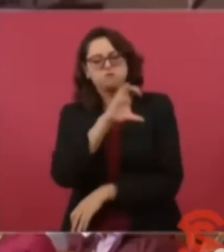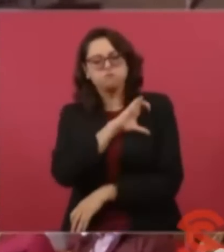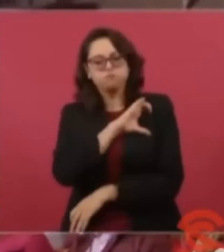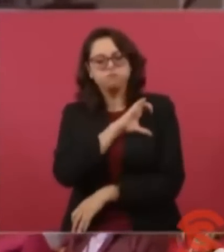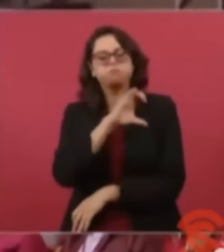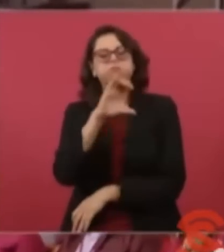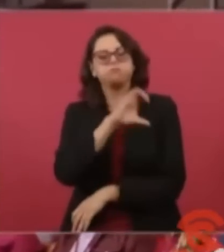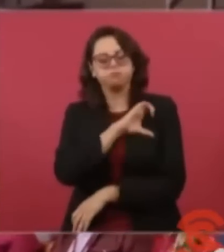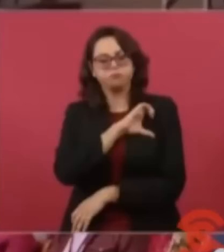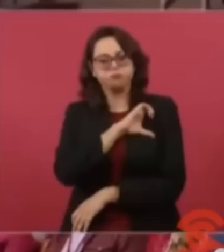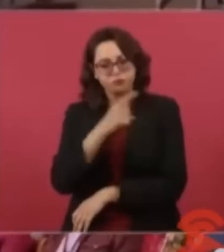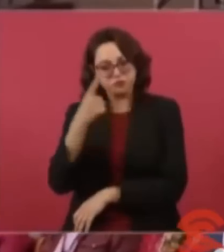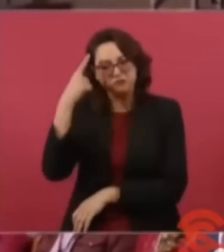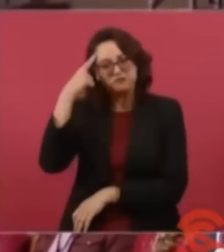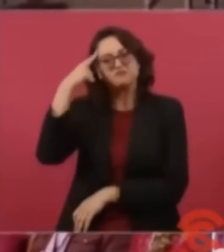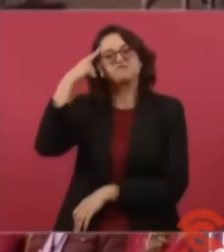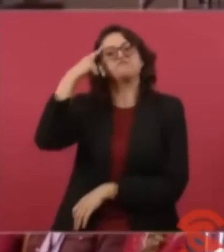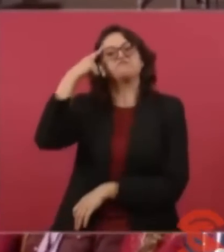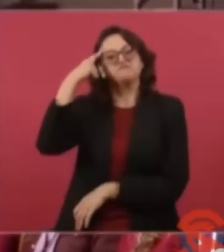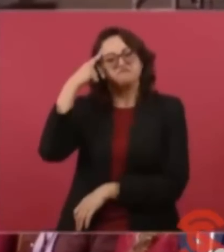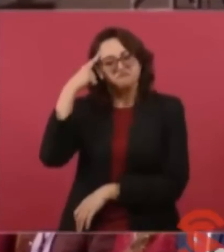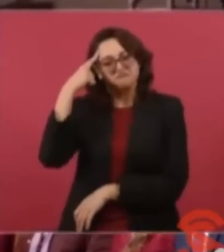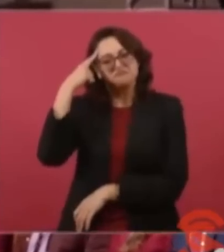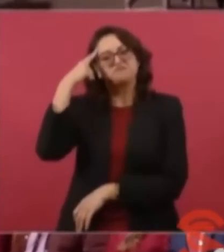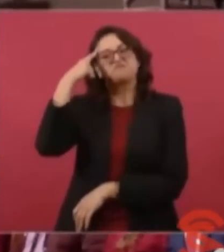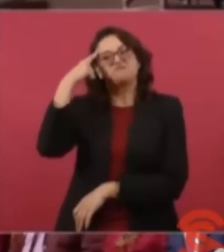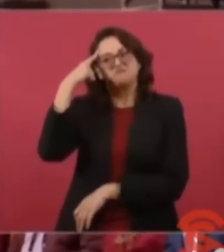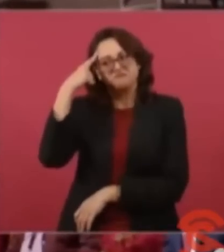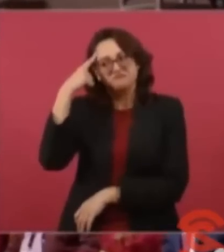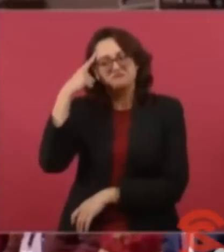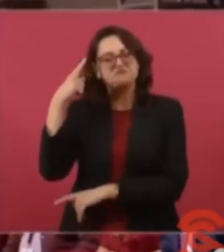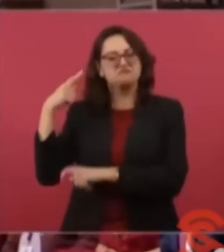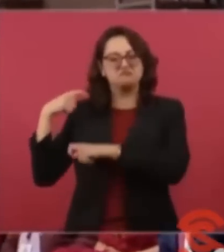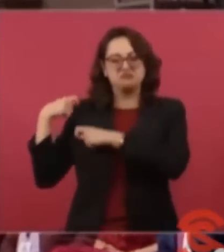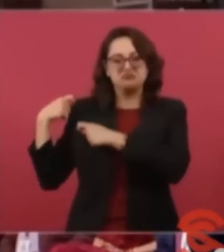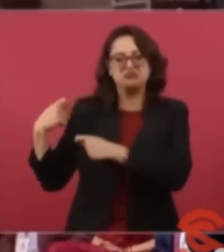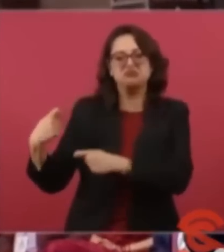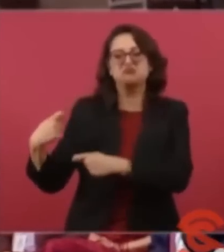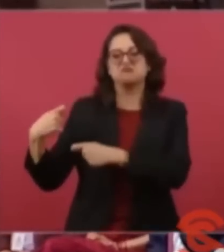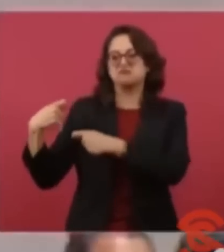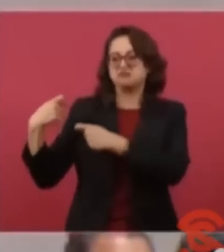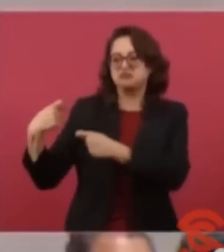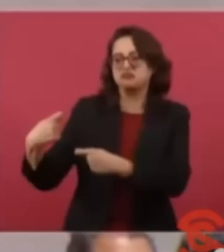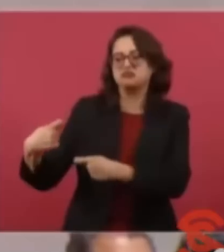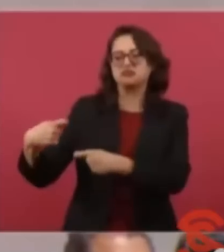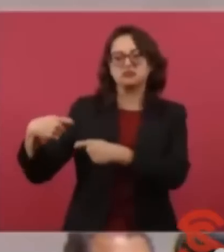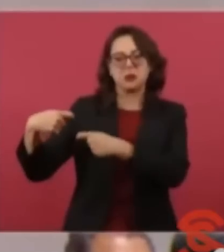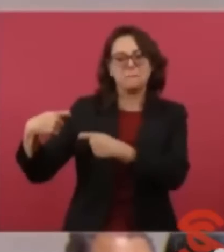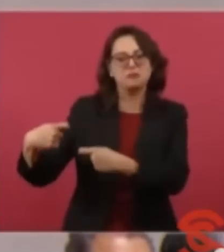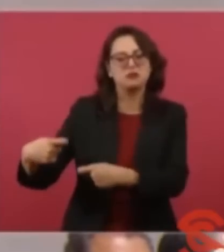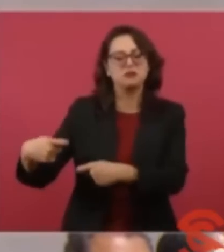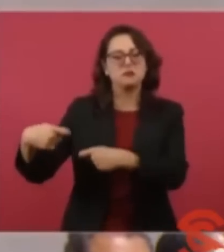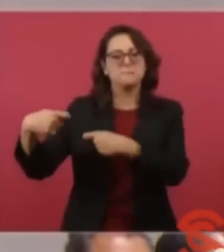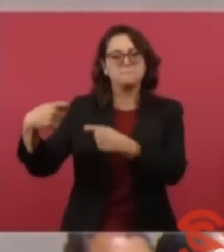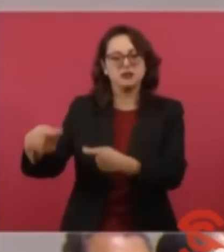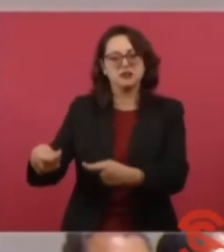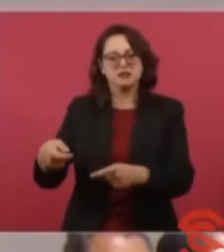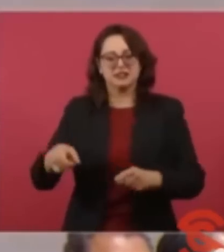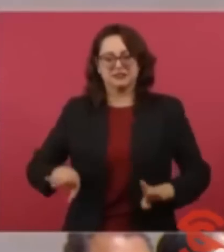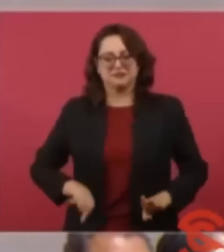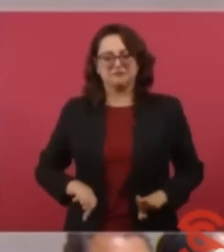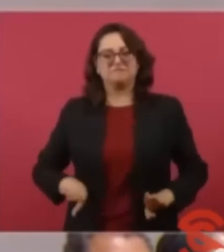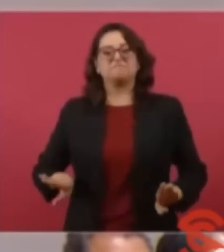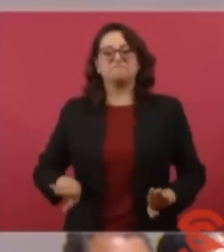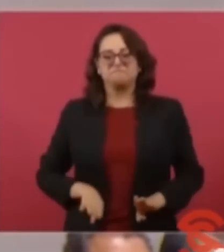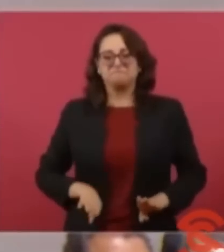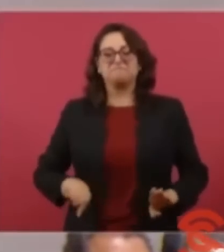Esa idiosincrasia viva y fecunda, esa manera de pensar y de ser, viene